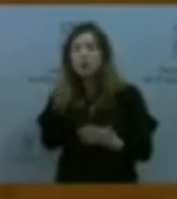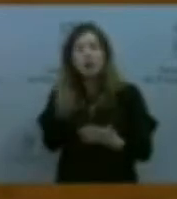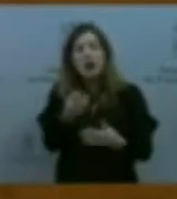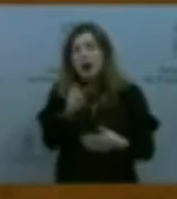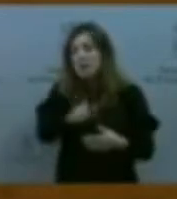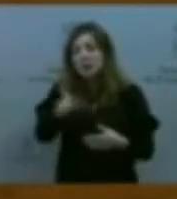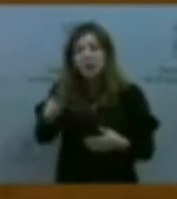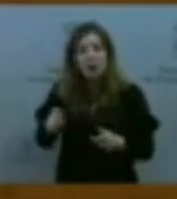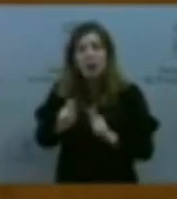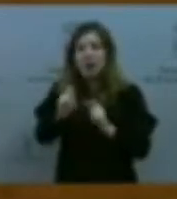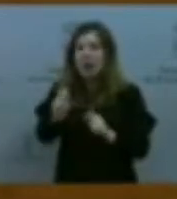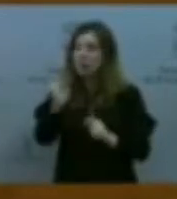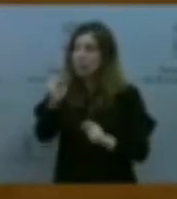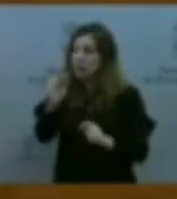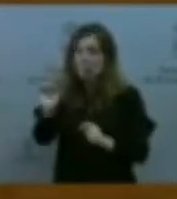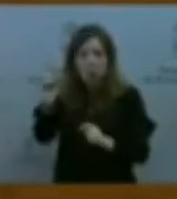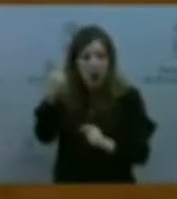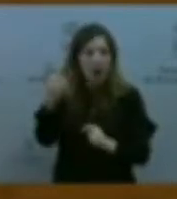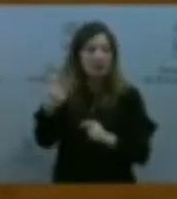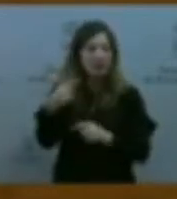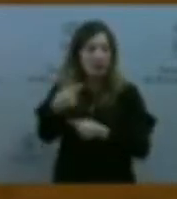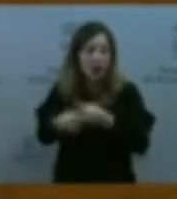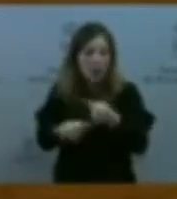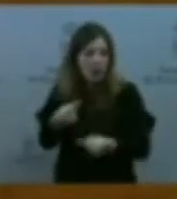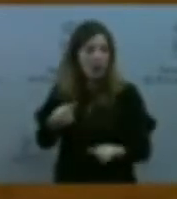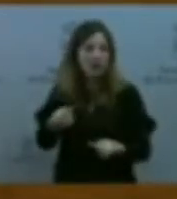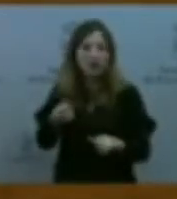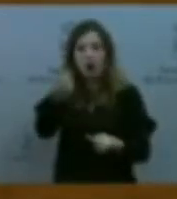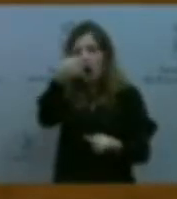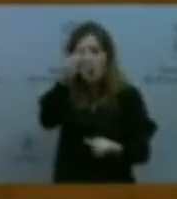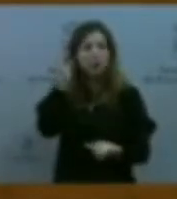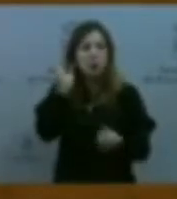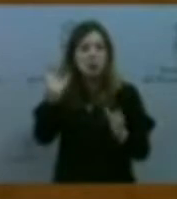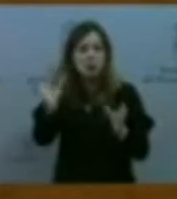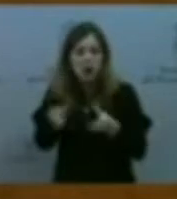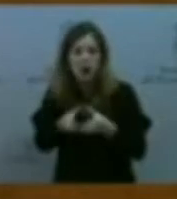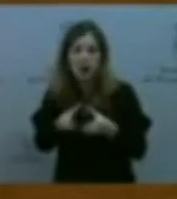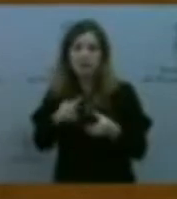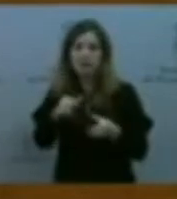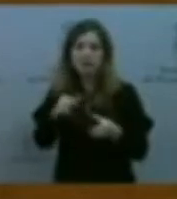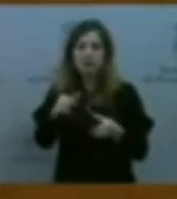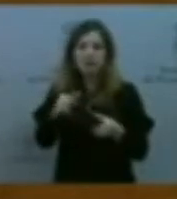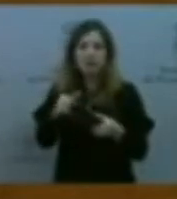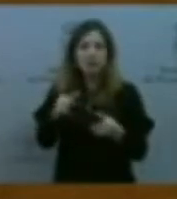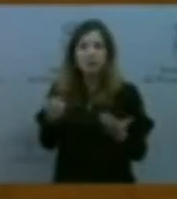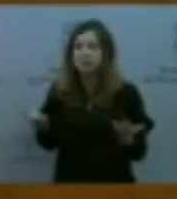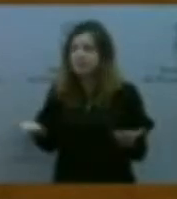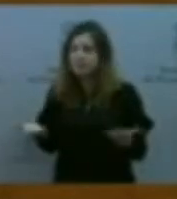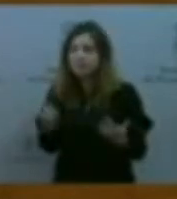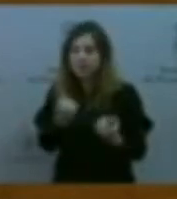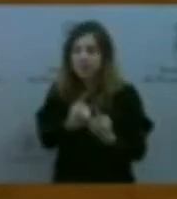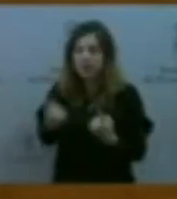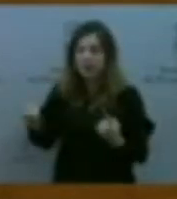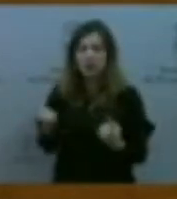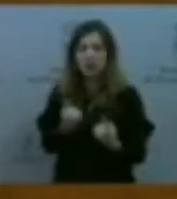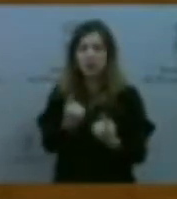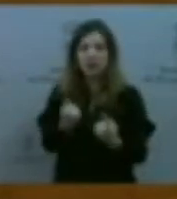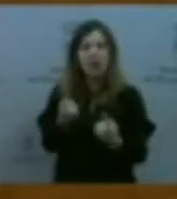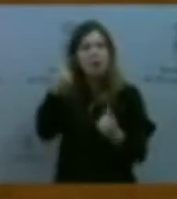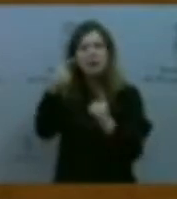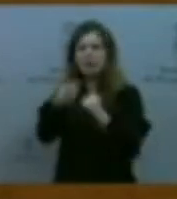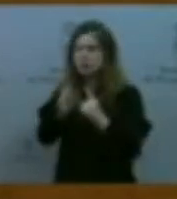a los hombres y mujeres individualmente considerados, que tener el objetivo de conseguir un empleo